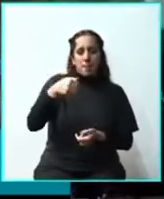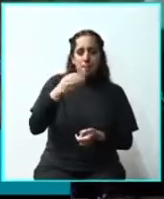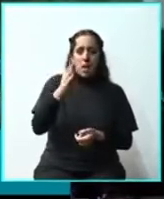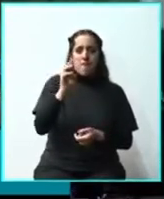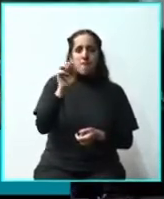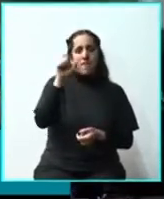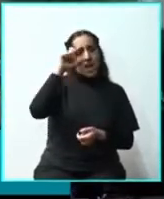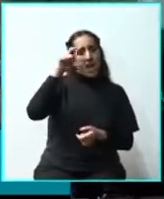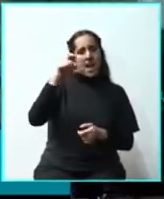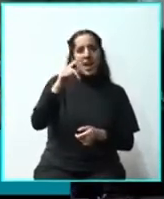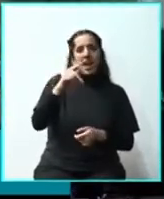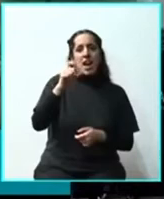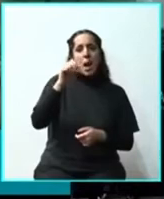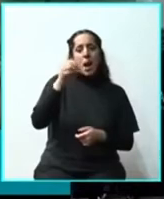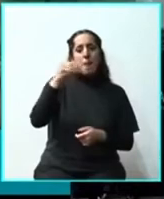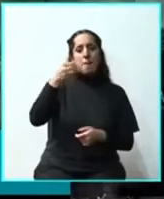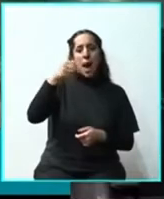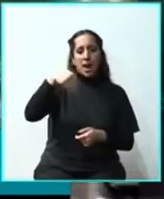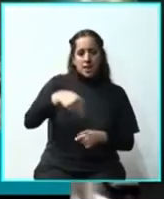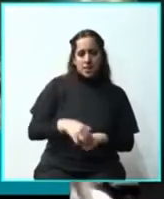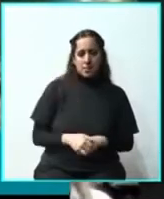Gracias, señor Presidente.